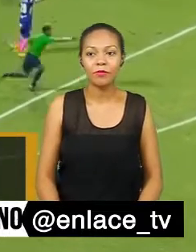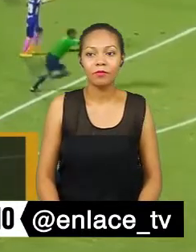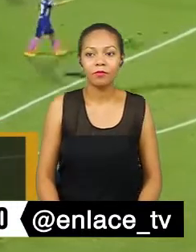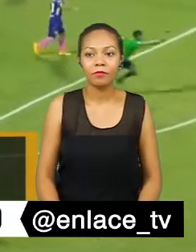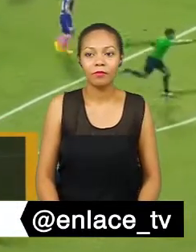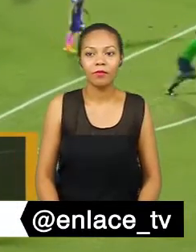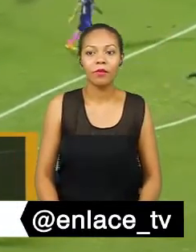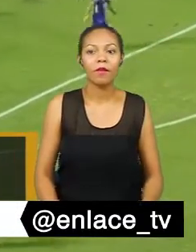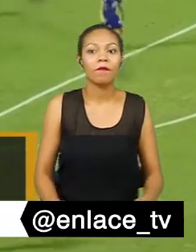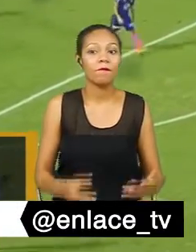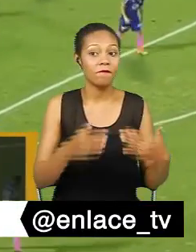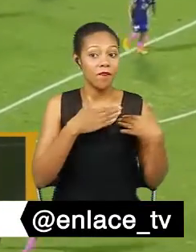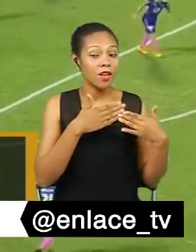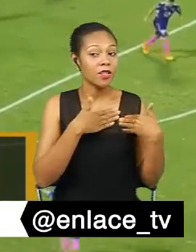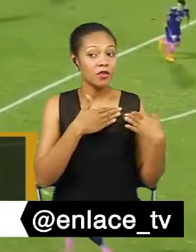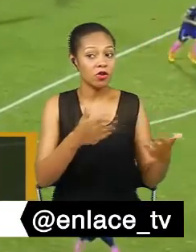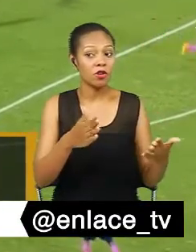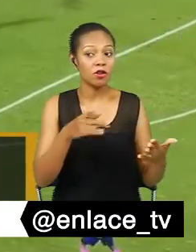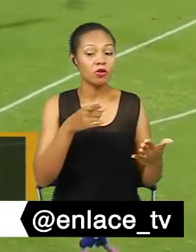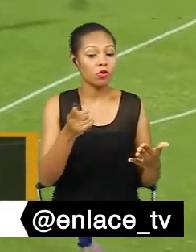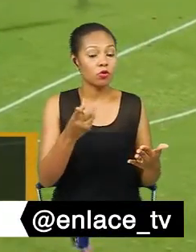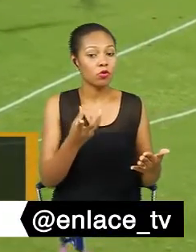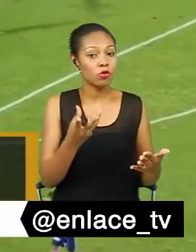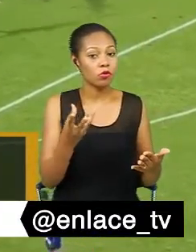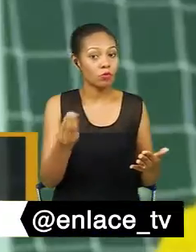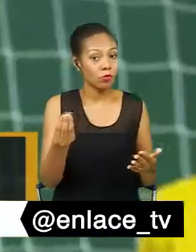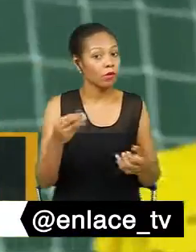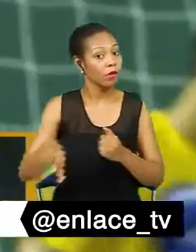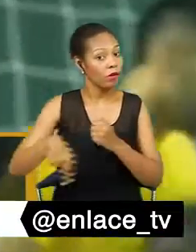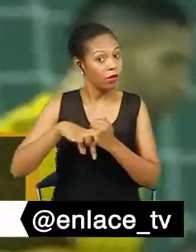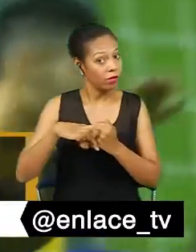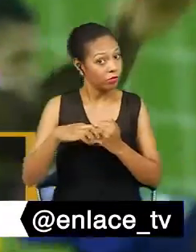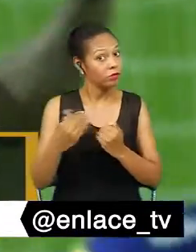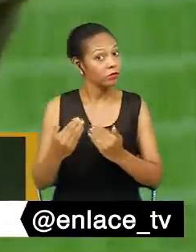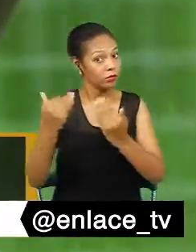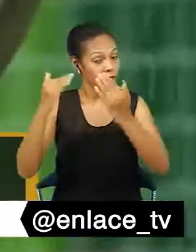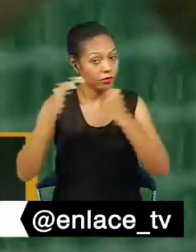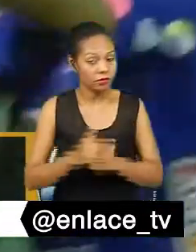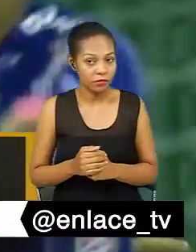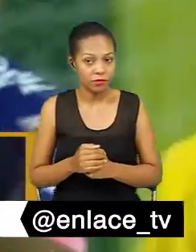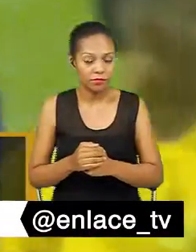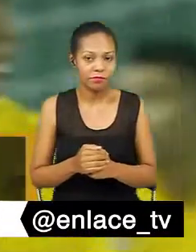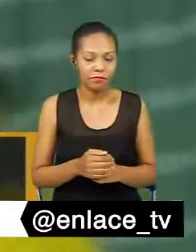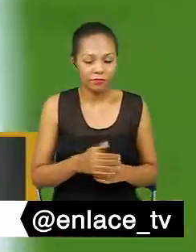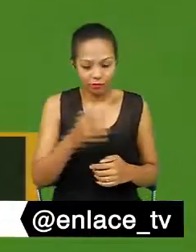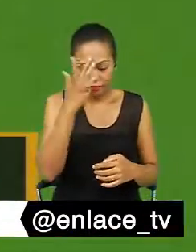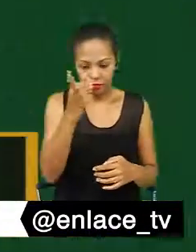Felicitar a Alianza porque jugó como se deben de jugar estos partidos y nosotros